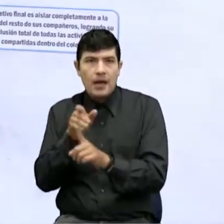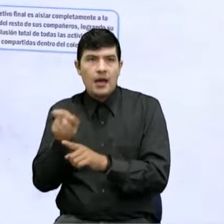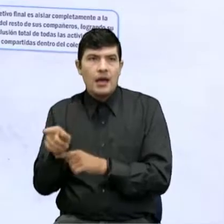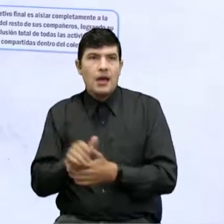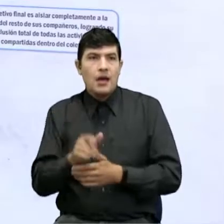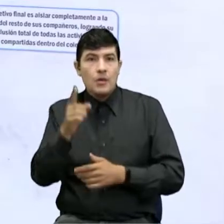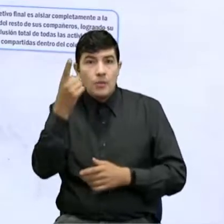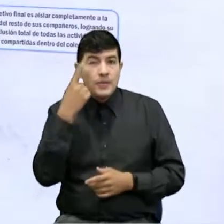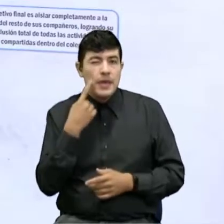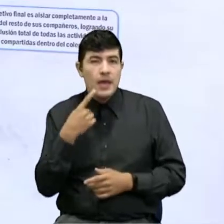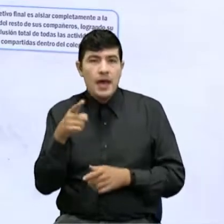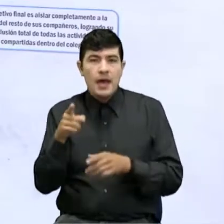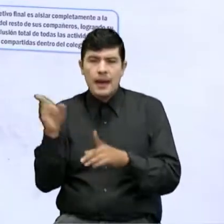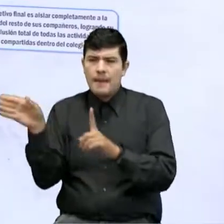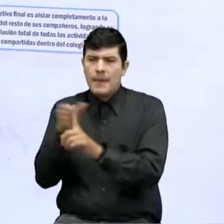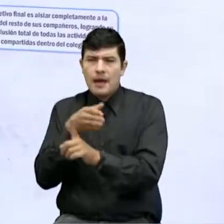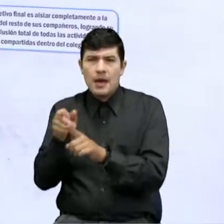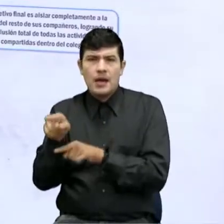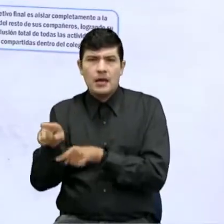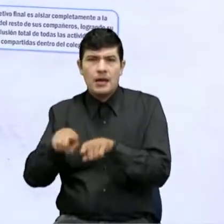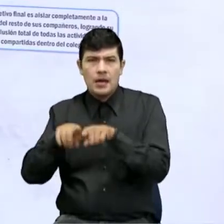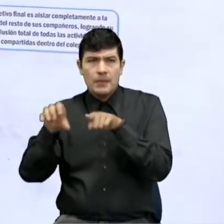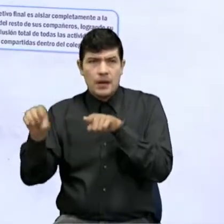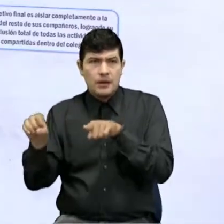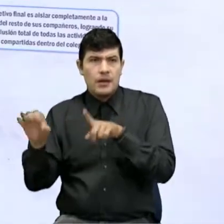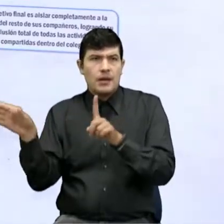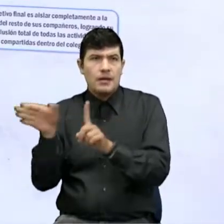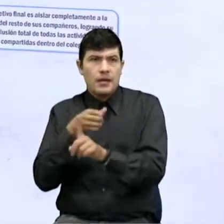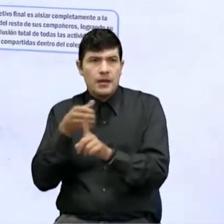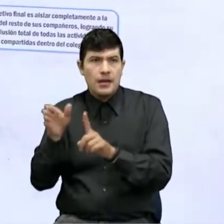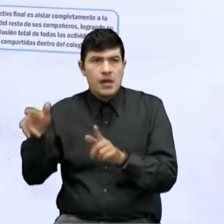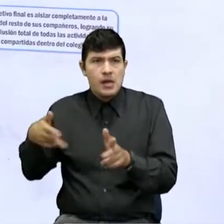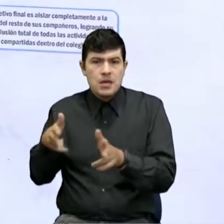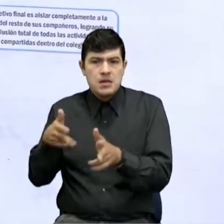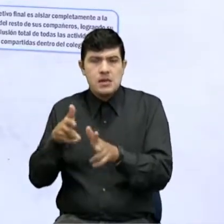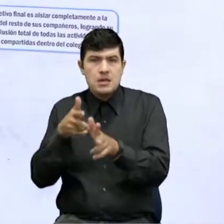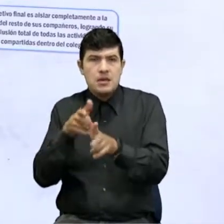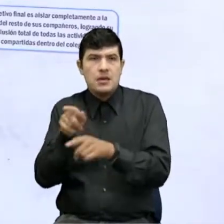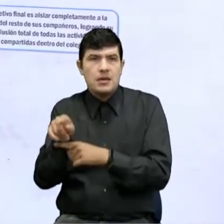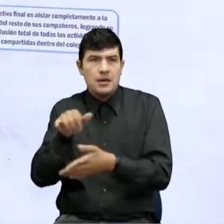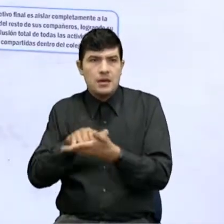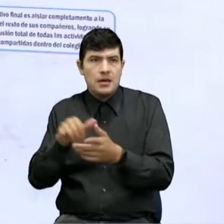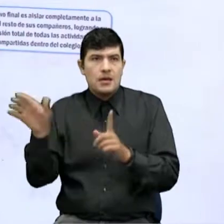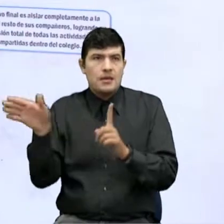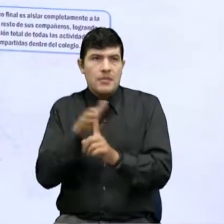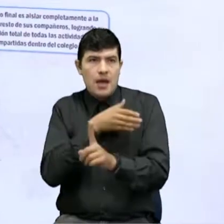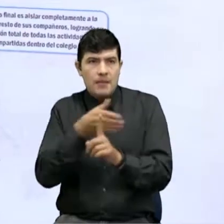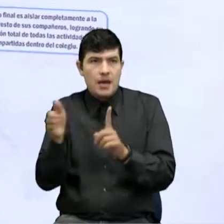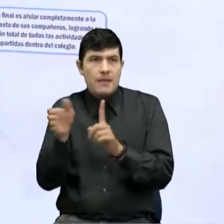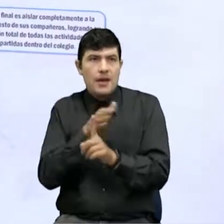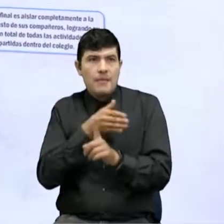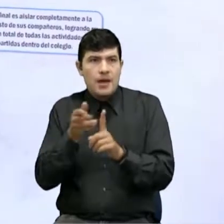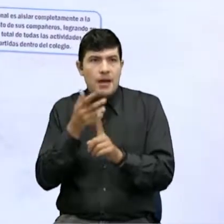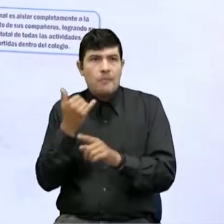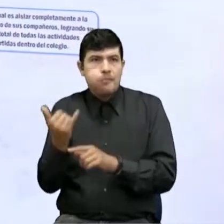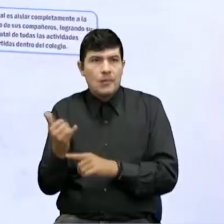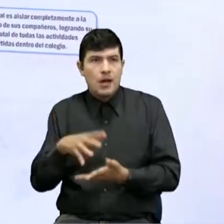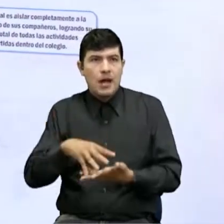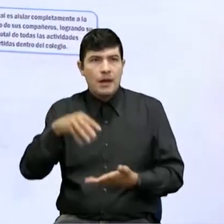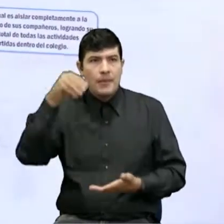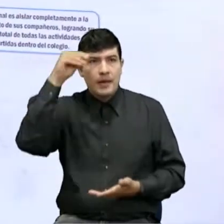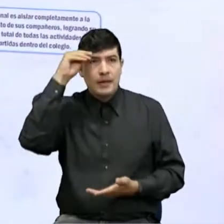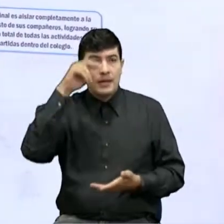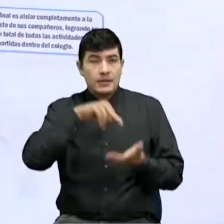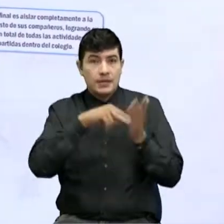pegarle a un hermanito, pero él se vino con el otro hermanito y lo persiguieron y le pegaron. Entonces él aprendió la lección, pues